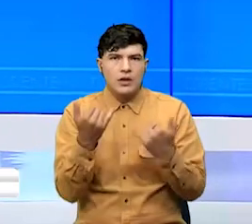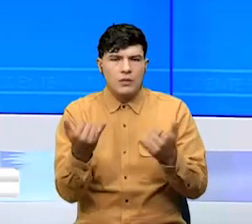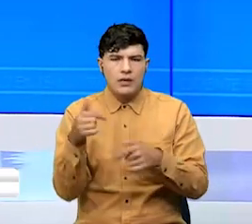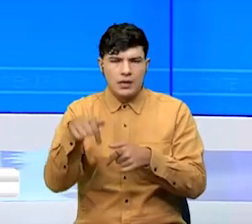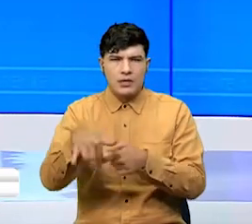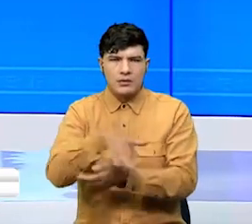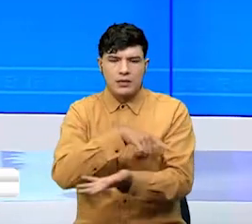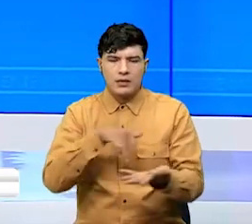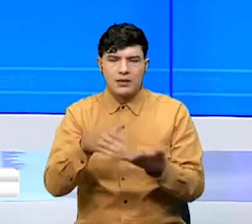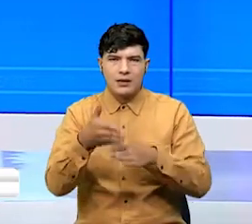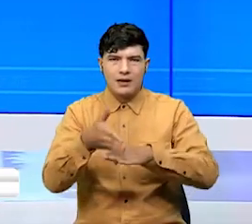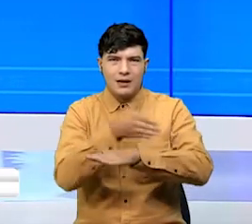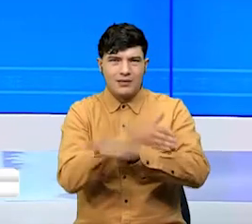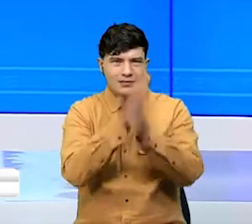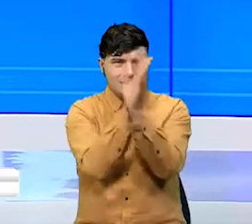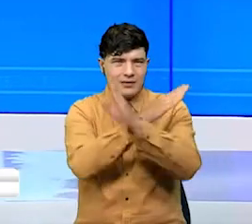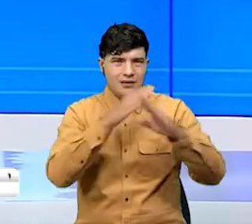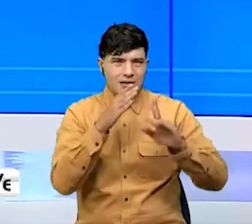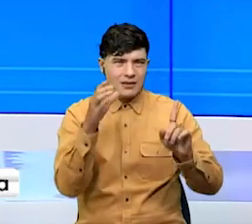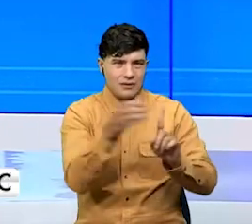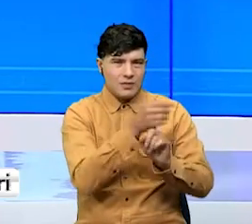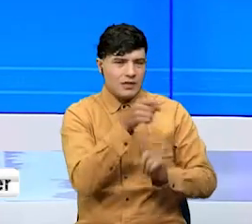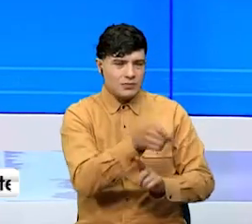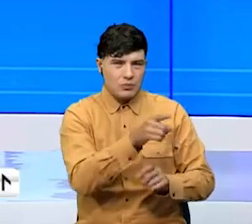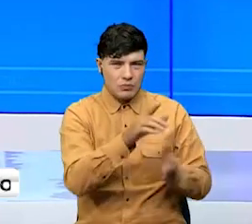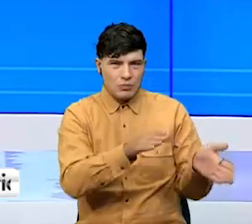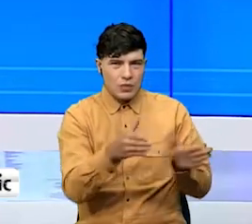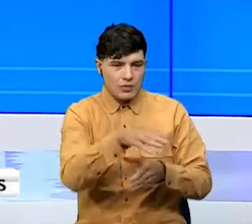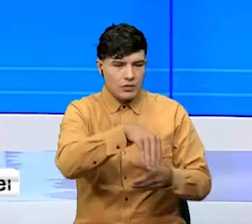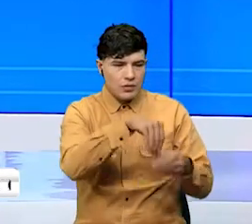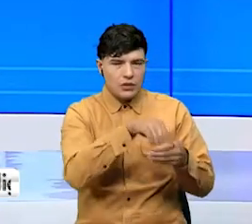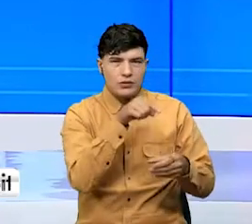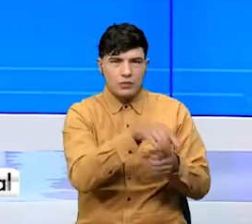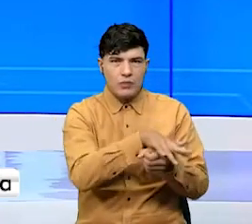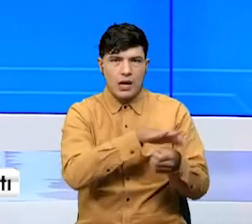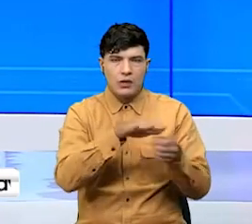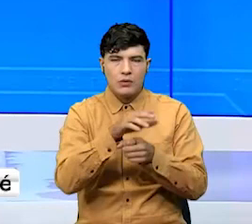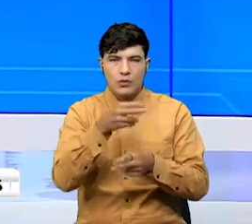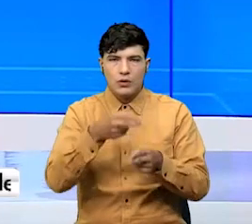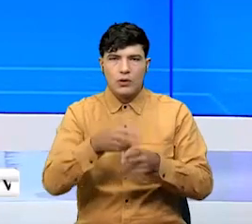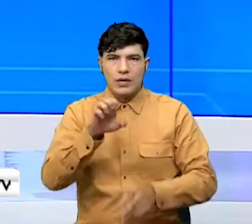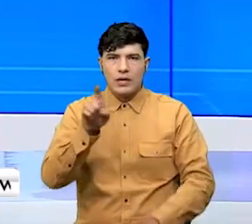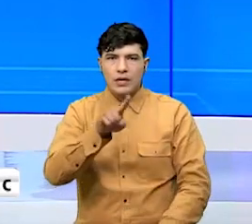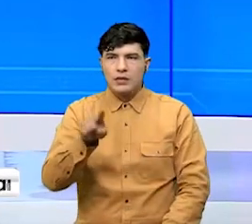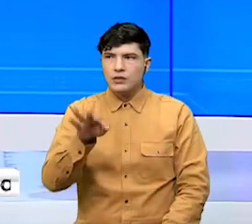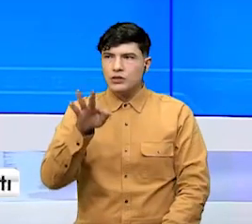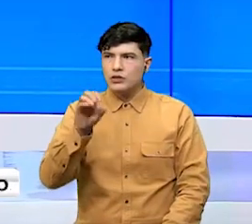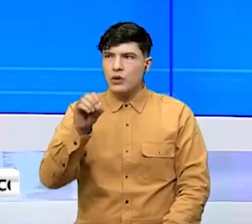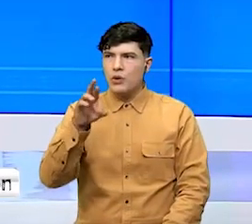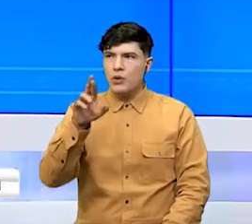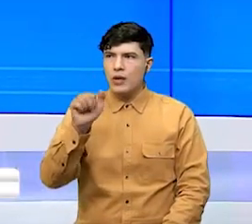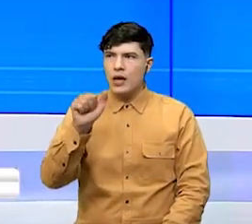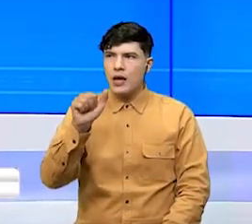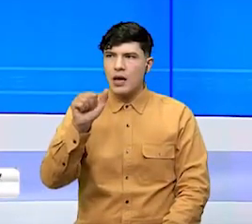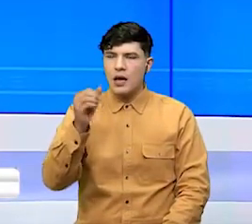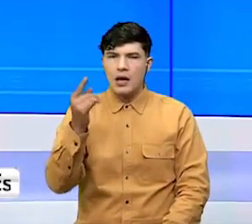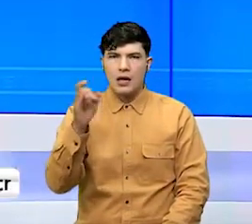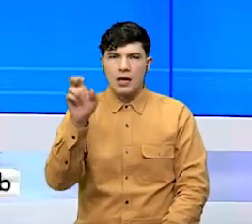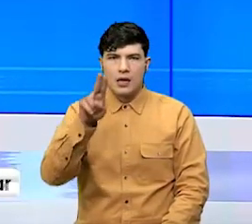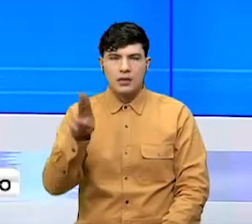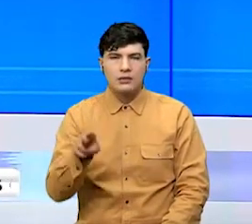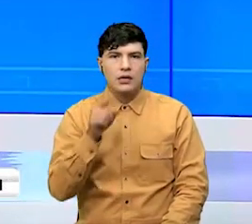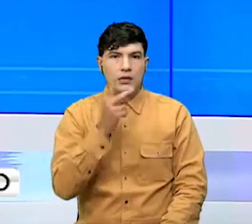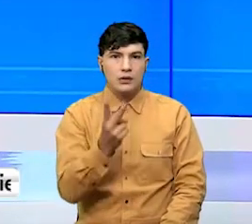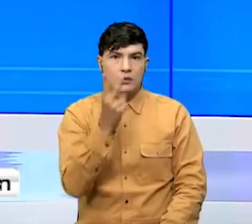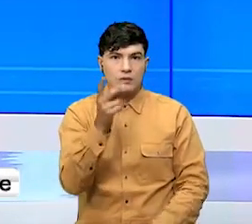y es que esta madrugada fue encontrado muerto en el interior de su residencia en el barrio estoraques un comerciante de 60 años al parecer dos